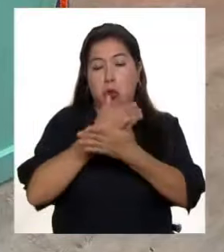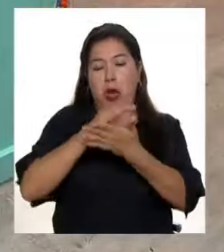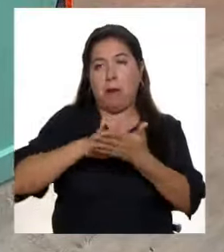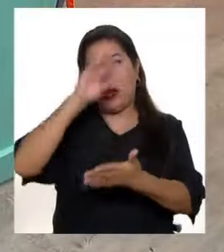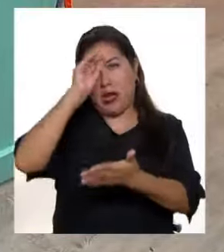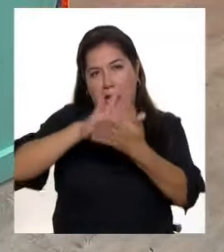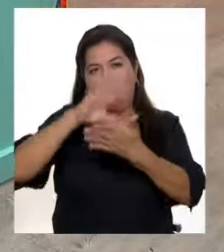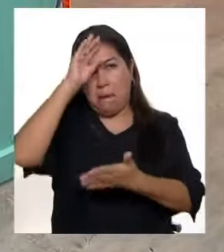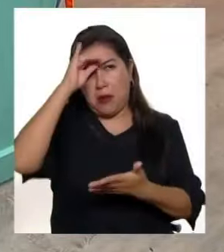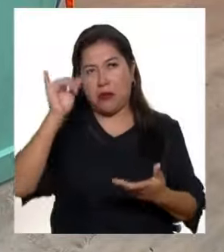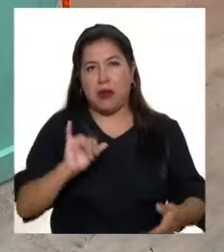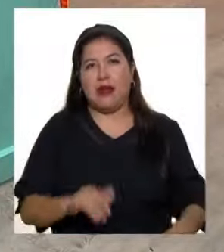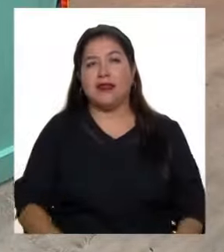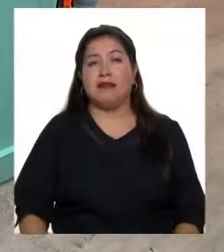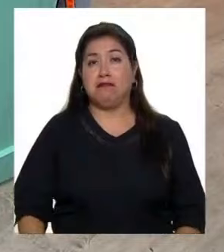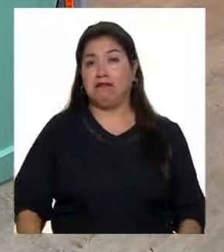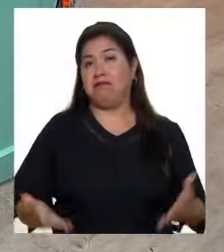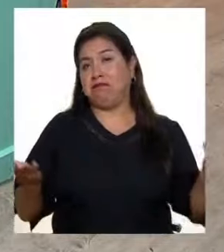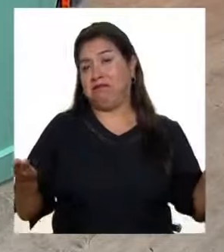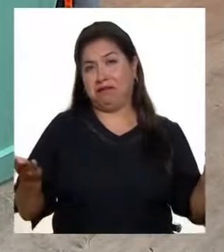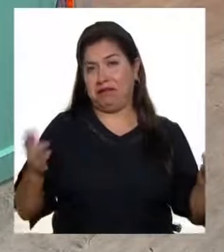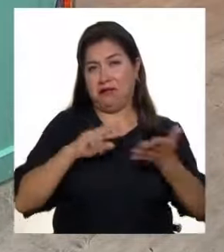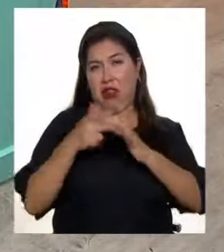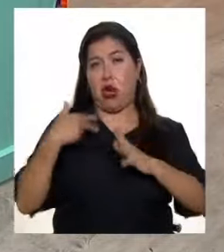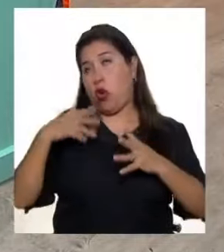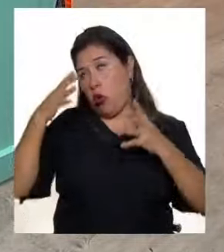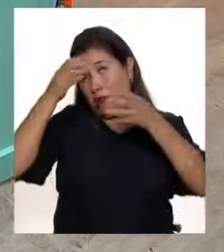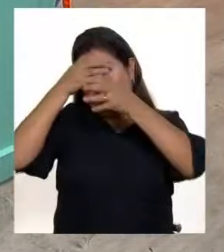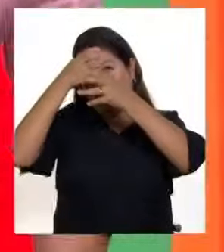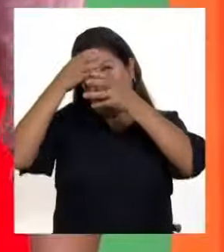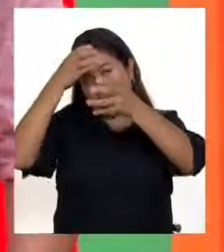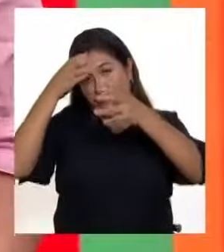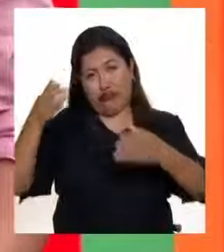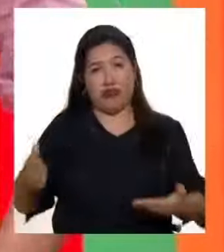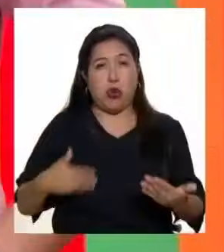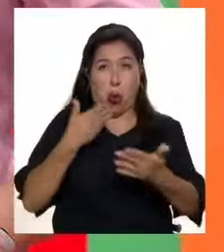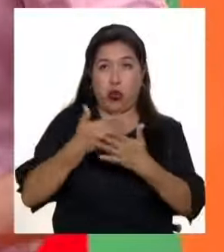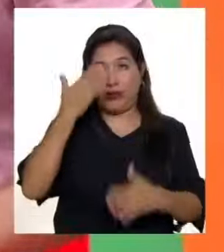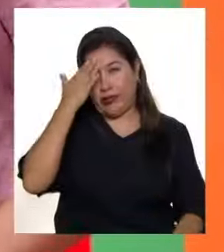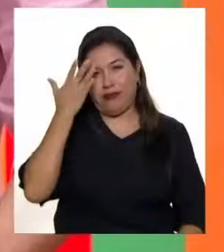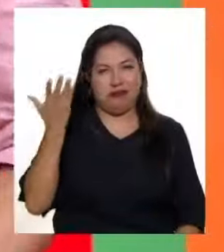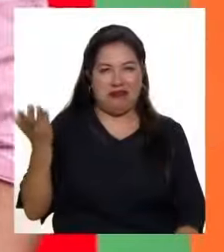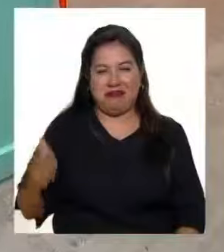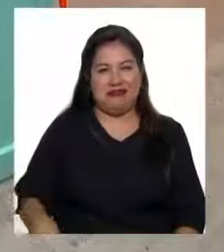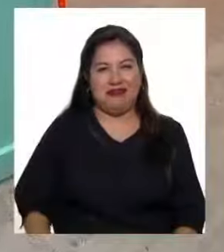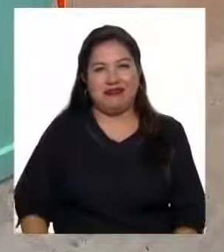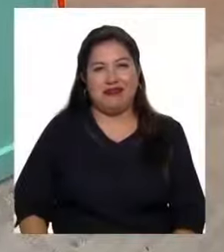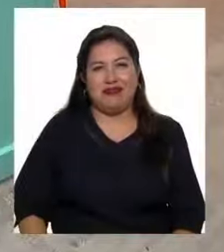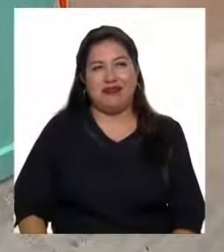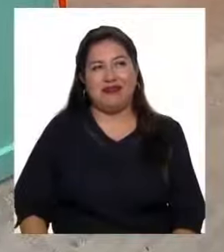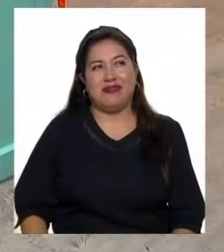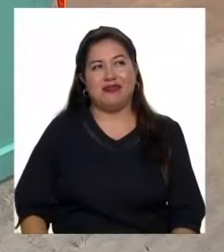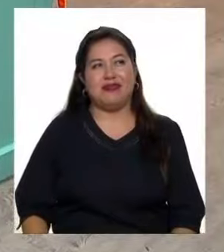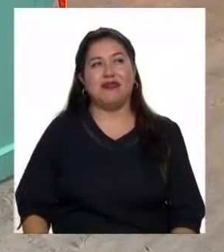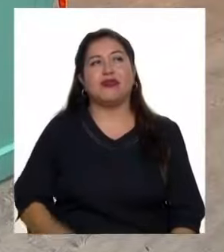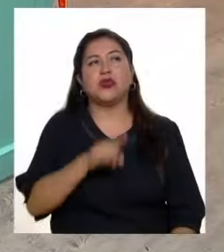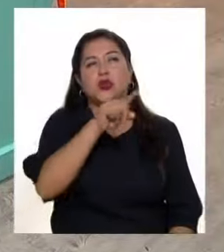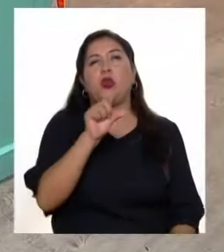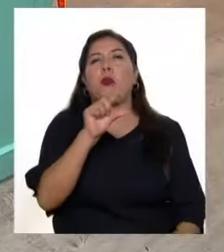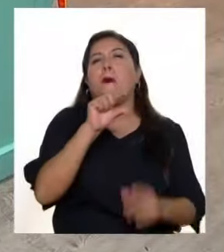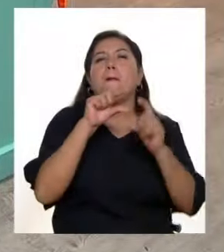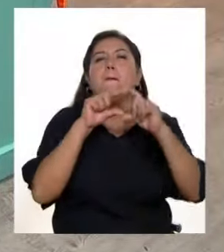uno nunca sabe todo. Tiene que hacerla acá, acá. ¿Y tú puedes darnos una pequeña estrofita, algo? ¿Puedes